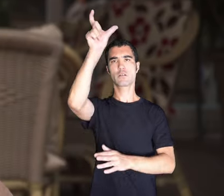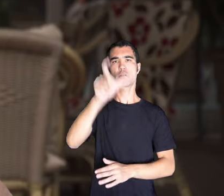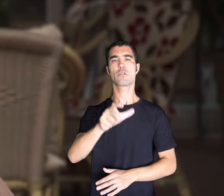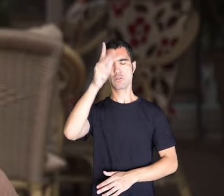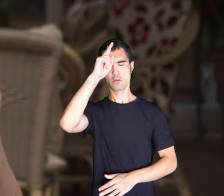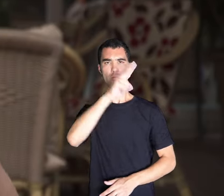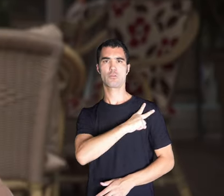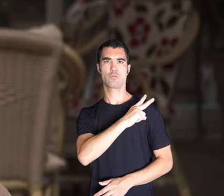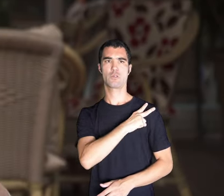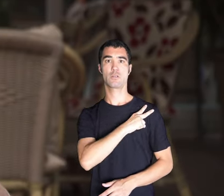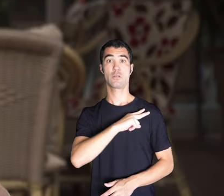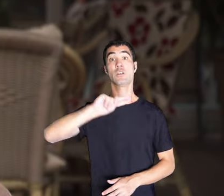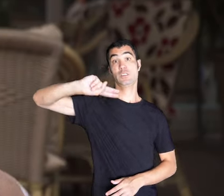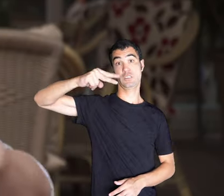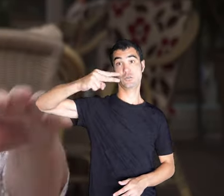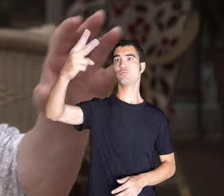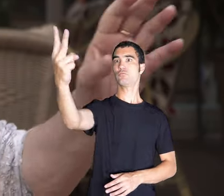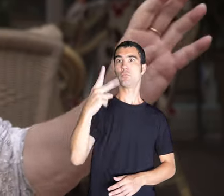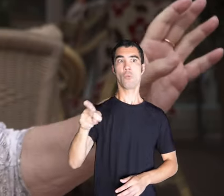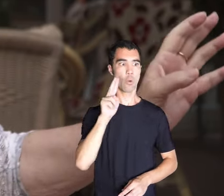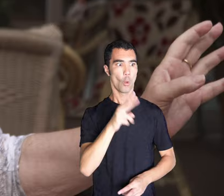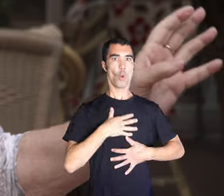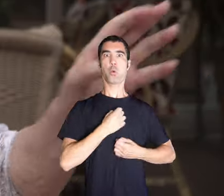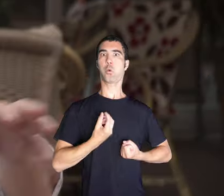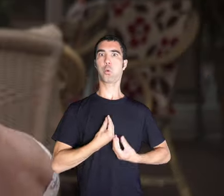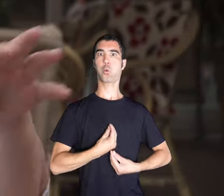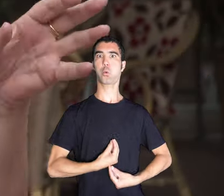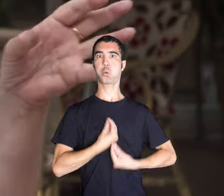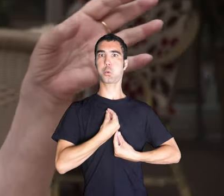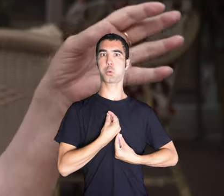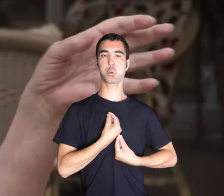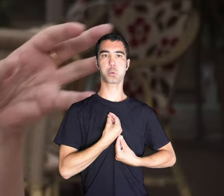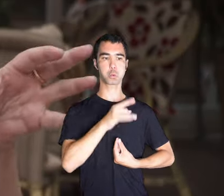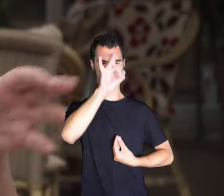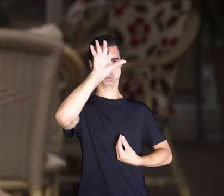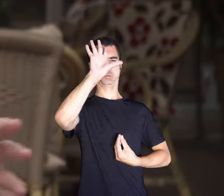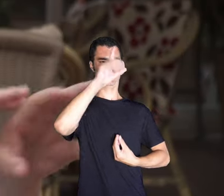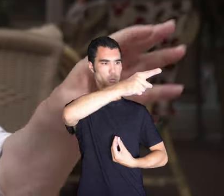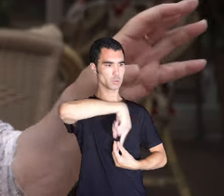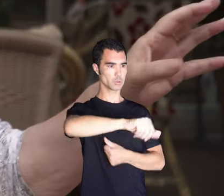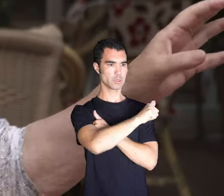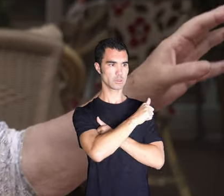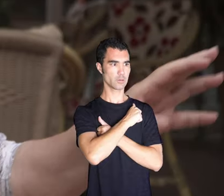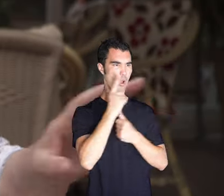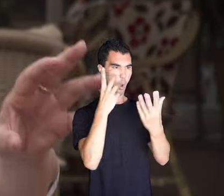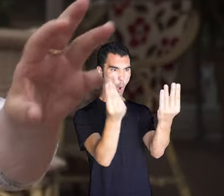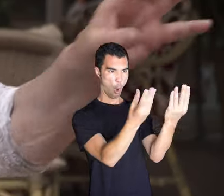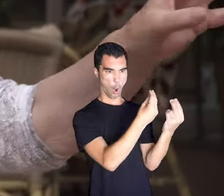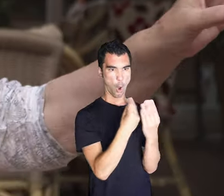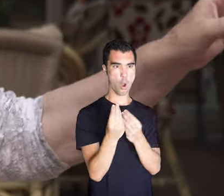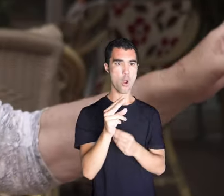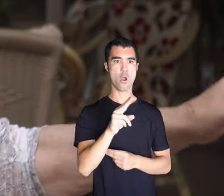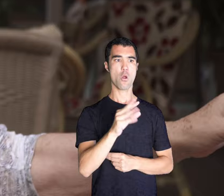el segundo comandante que se presentó, se asustó cuando vio la sala de espera invadida